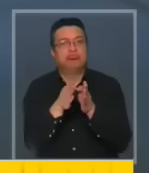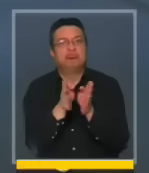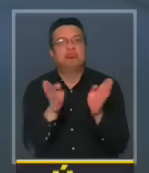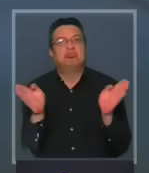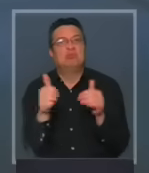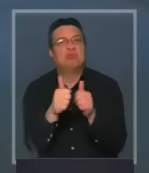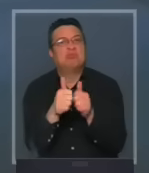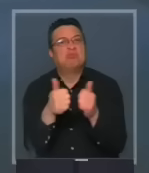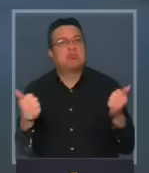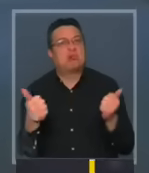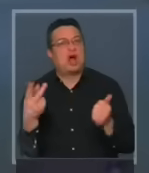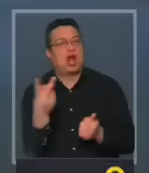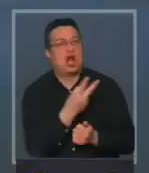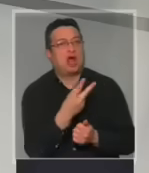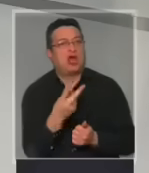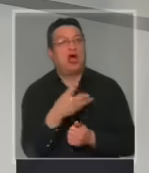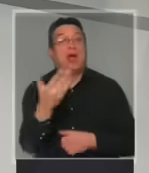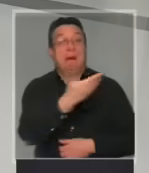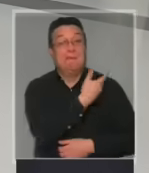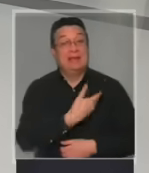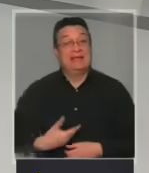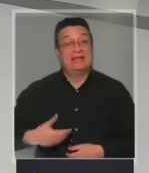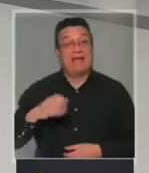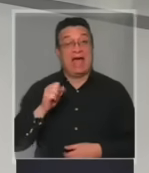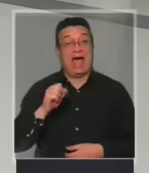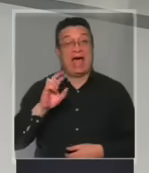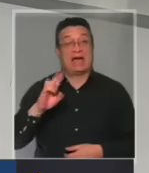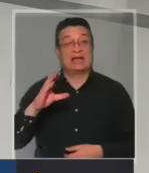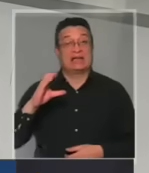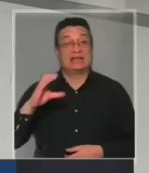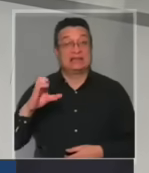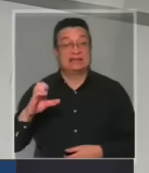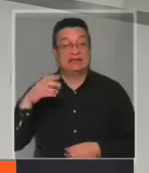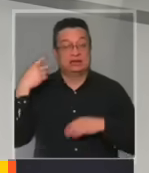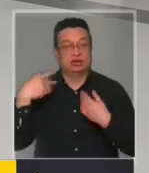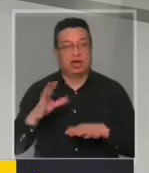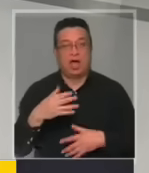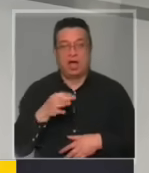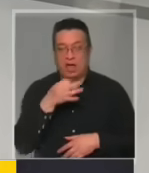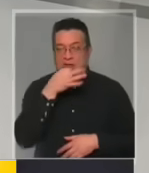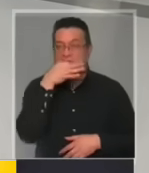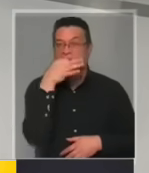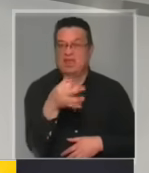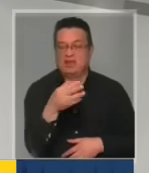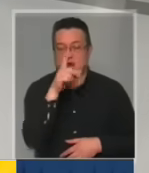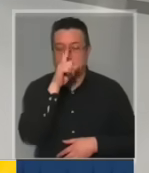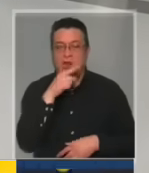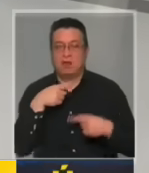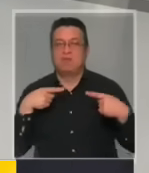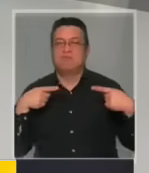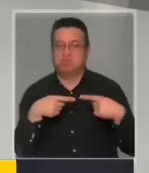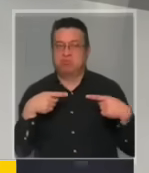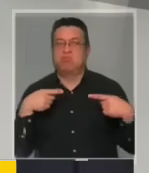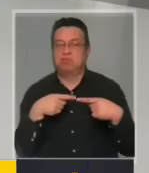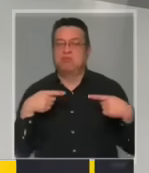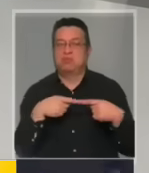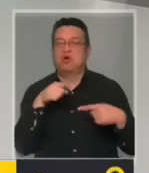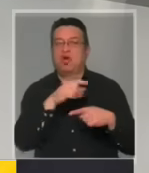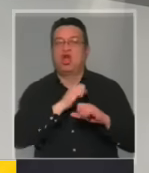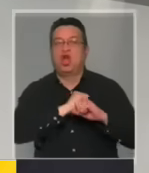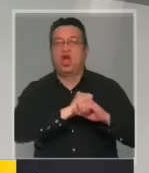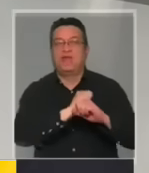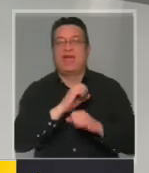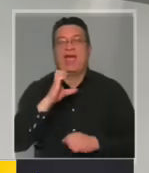hecho, el presidente Luis Arce ha demostrado en los últimos meses una especie de pelea, de disputa contra Evo